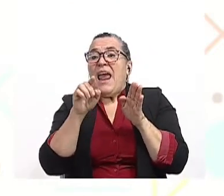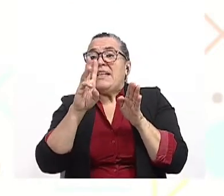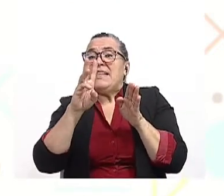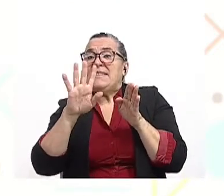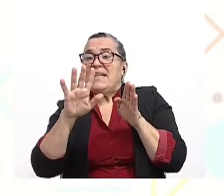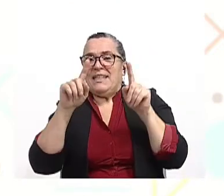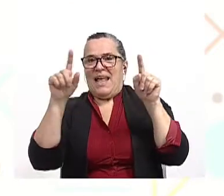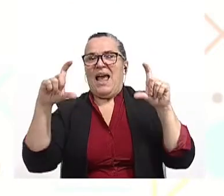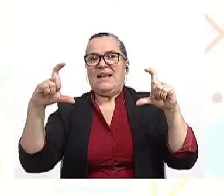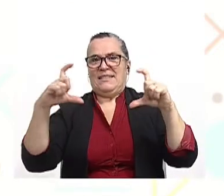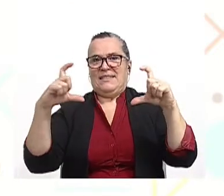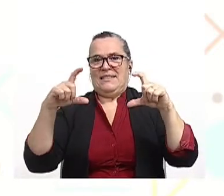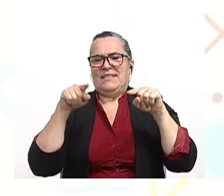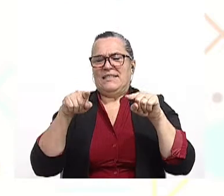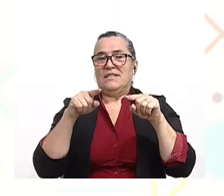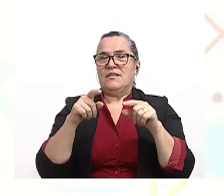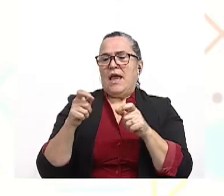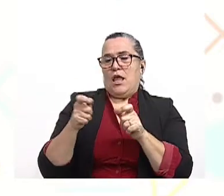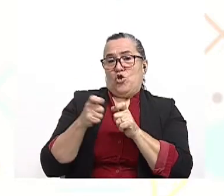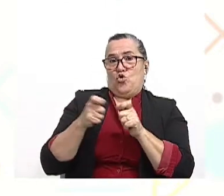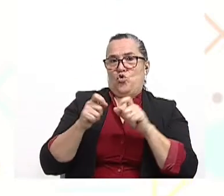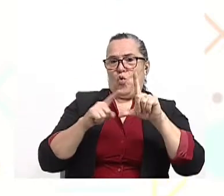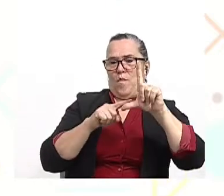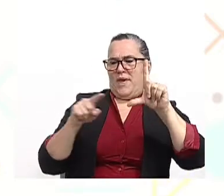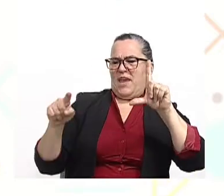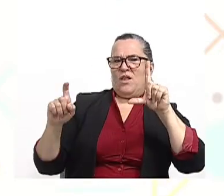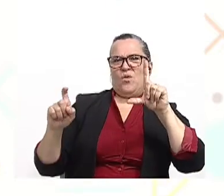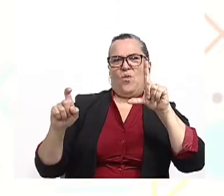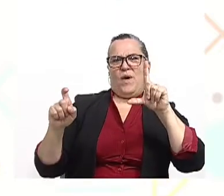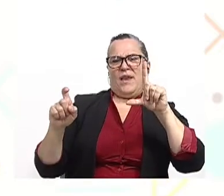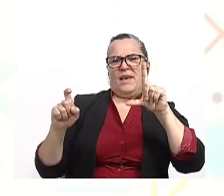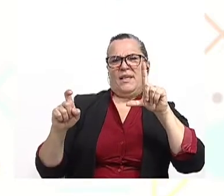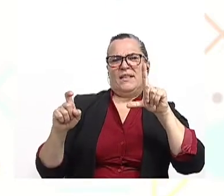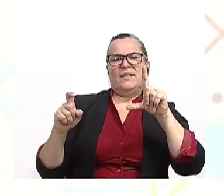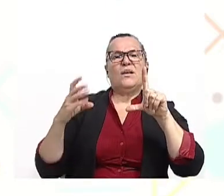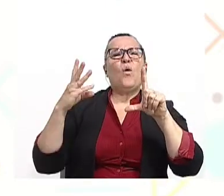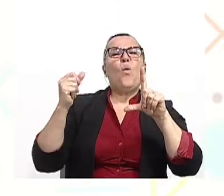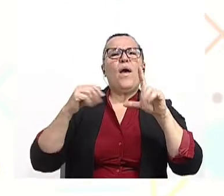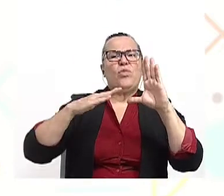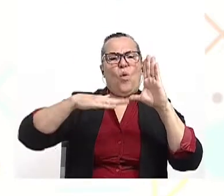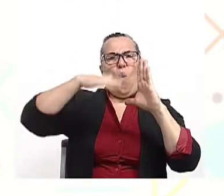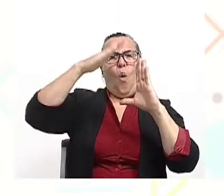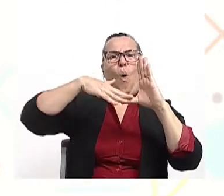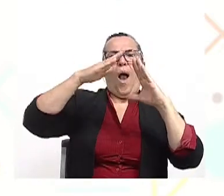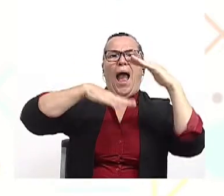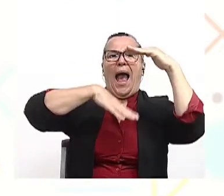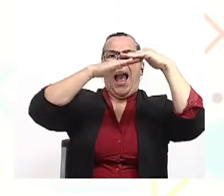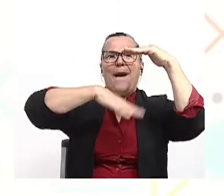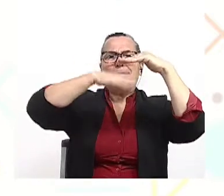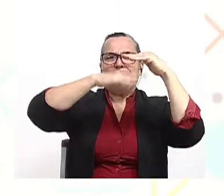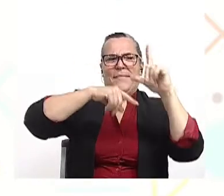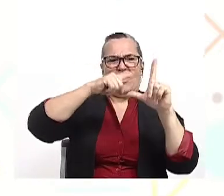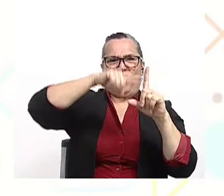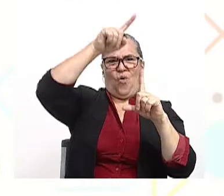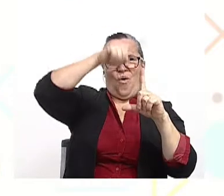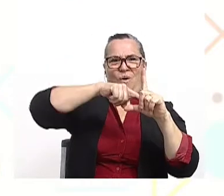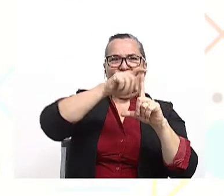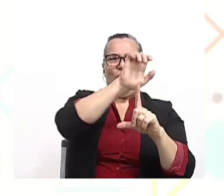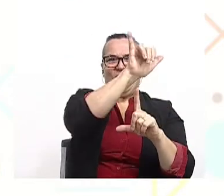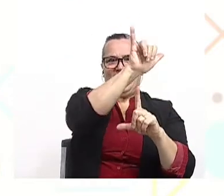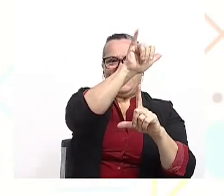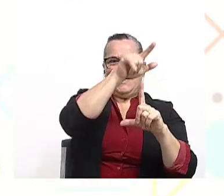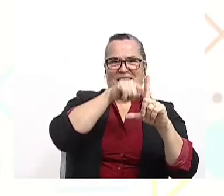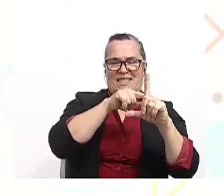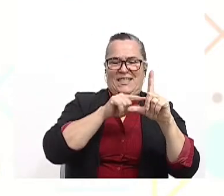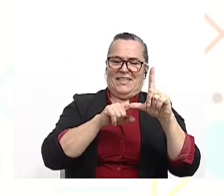en cuenta nuestro dominio, ¿cómo podemos calcular el ámbito de esta función? Recuerden que estamos trabajando con una función